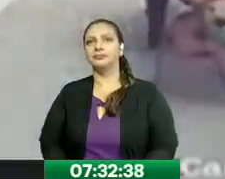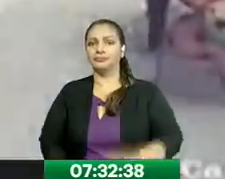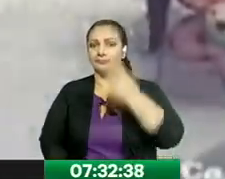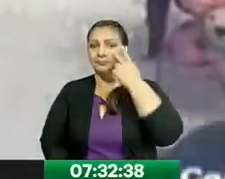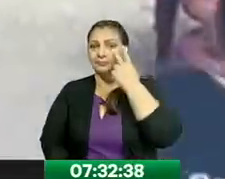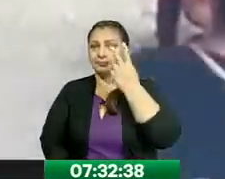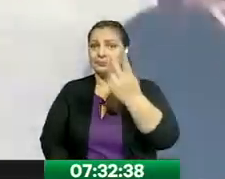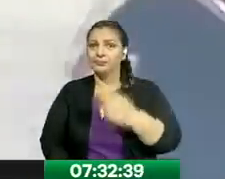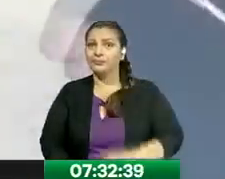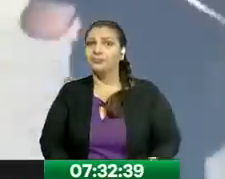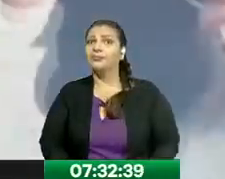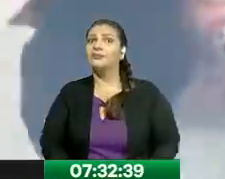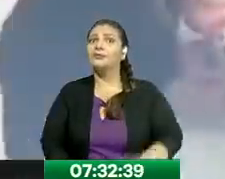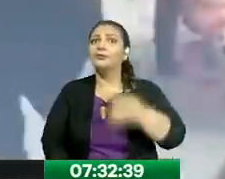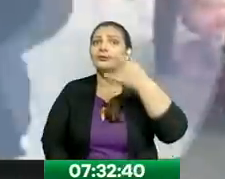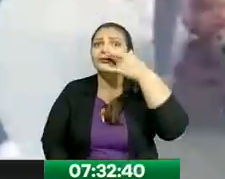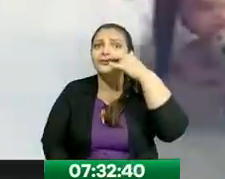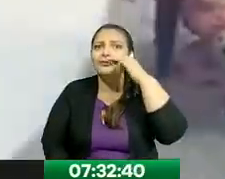hola